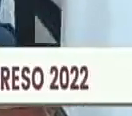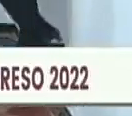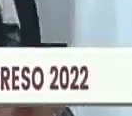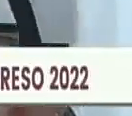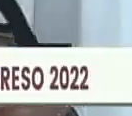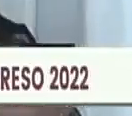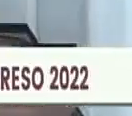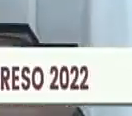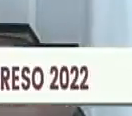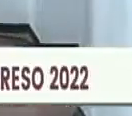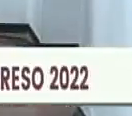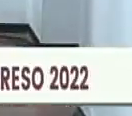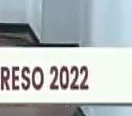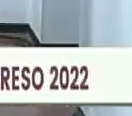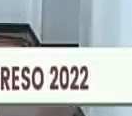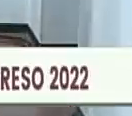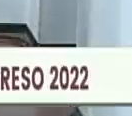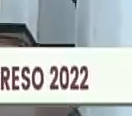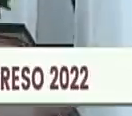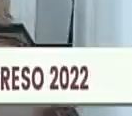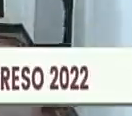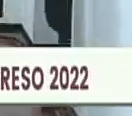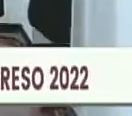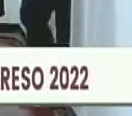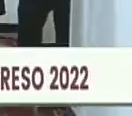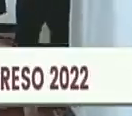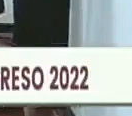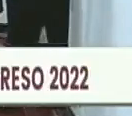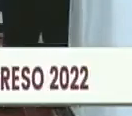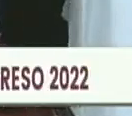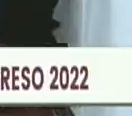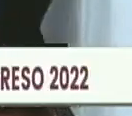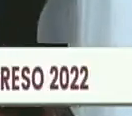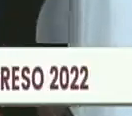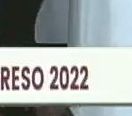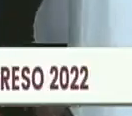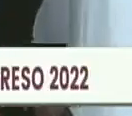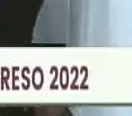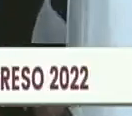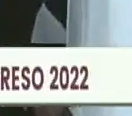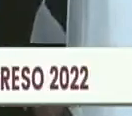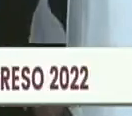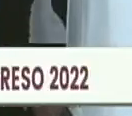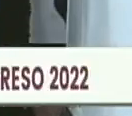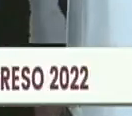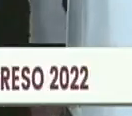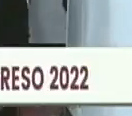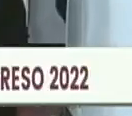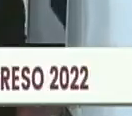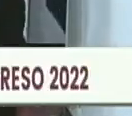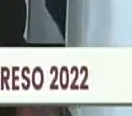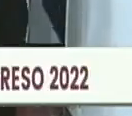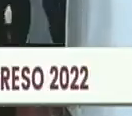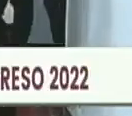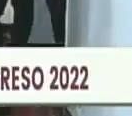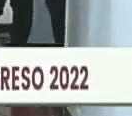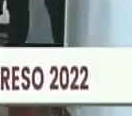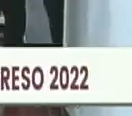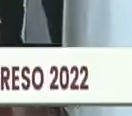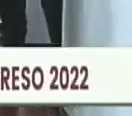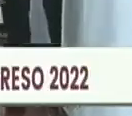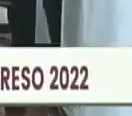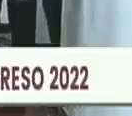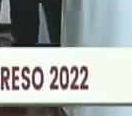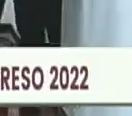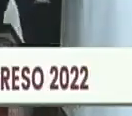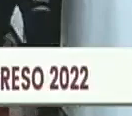esta juventud. ¿Cómo están? Felicitaciones. Con muchas aspiraciones, con mucha esperanza,